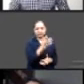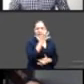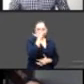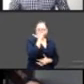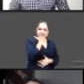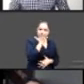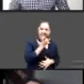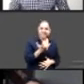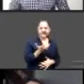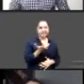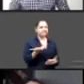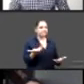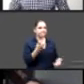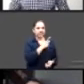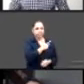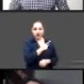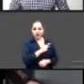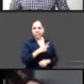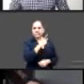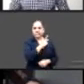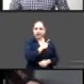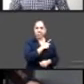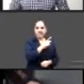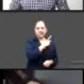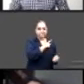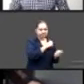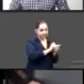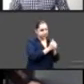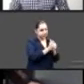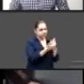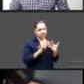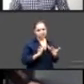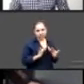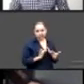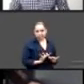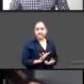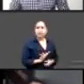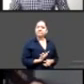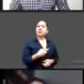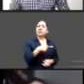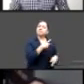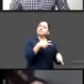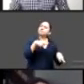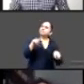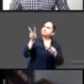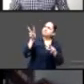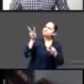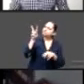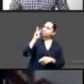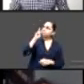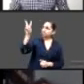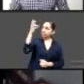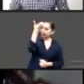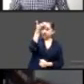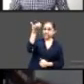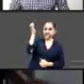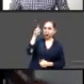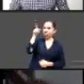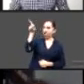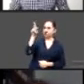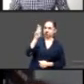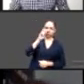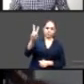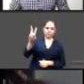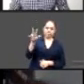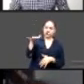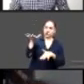el cielo. En Acapulco tenemos un cielo espectacular, de un azul intenso. Y ante esta situación de la soledad, miras hacia el cielo